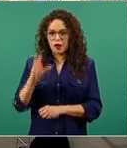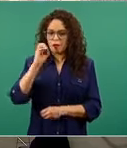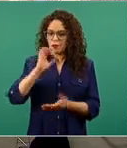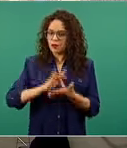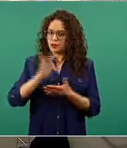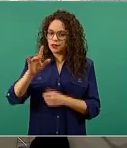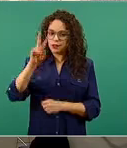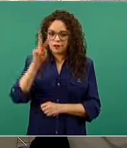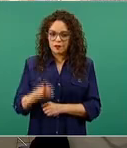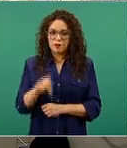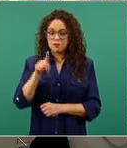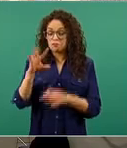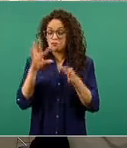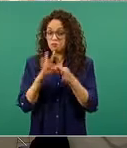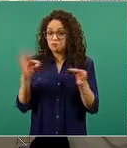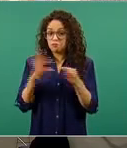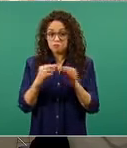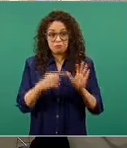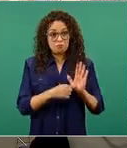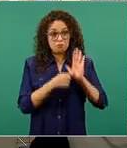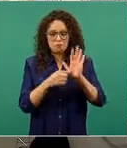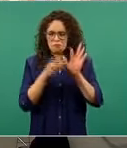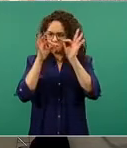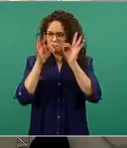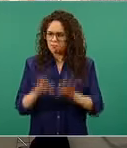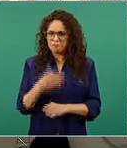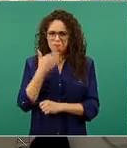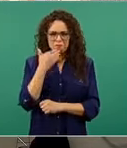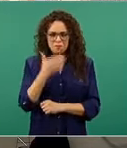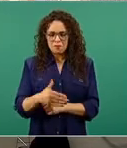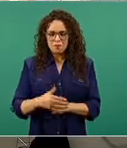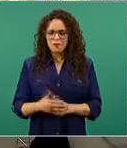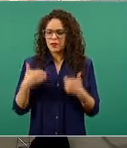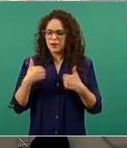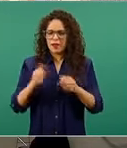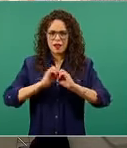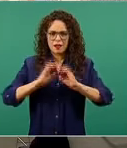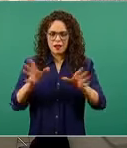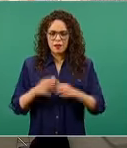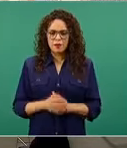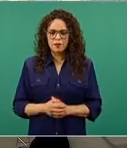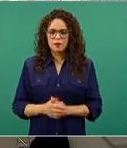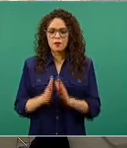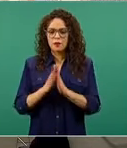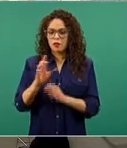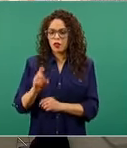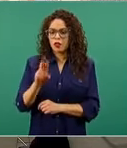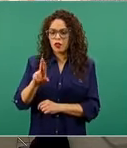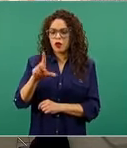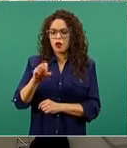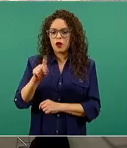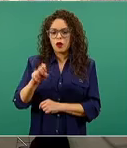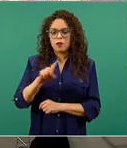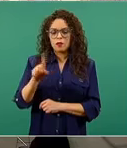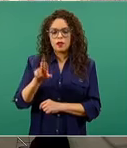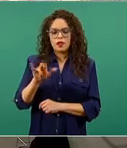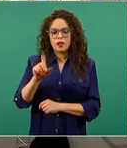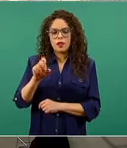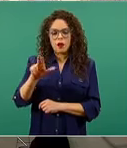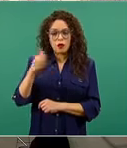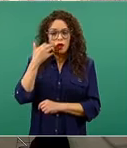Muy elocuente tu presentación. Le pido al doctor López Ridaura si quiere iniciar con las preguntas al